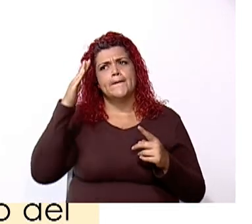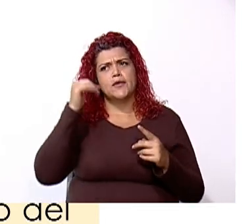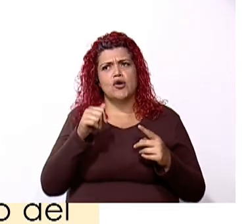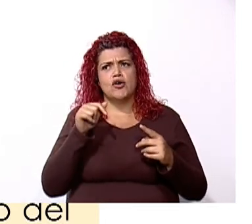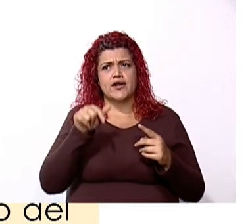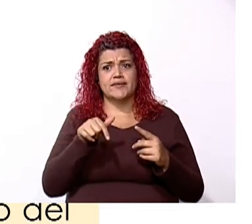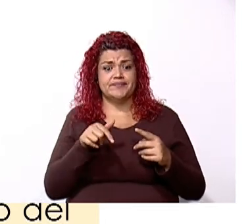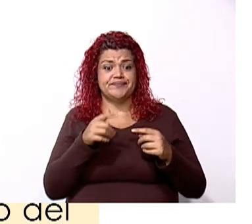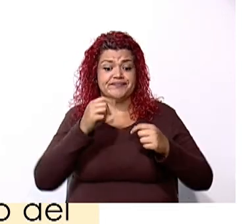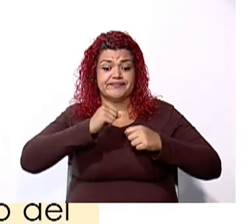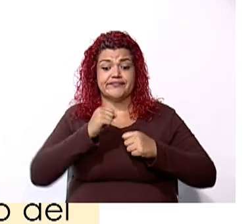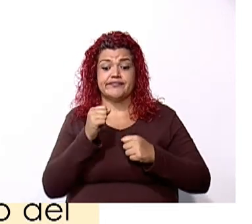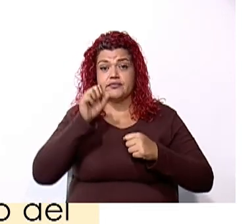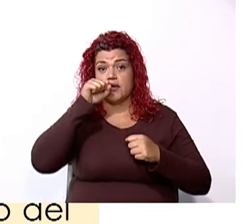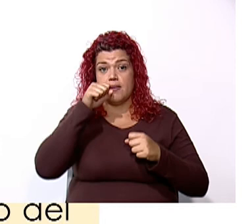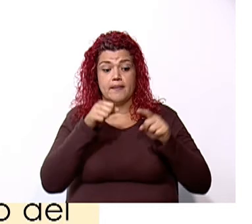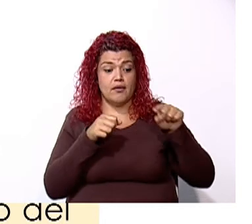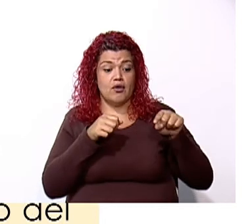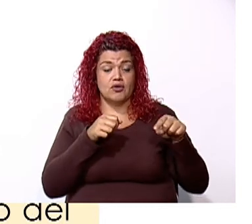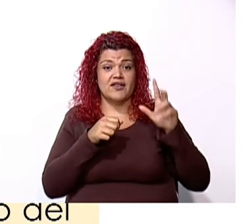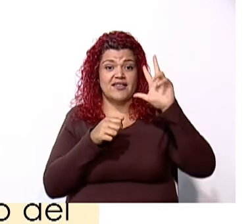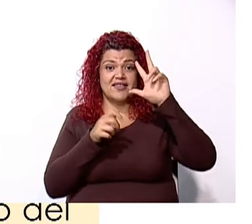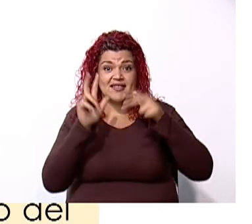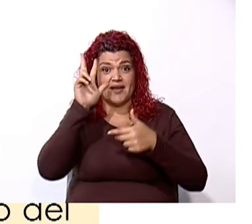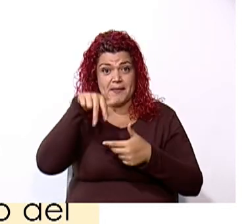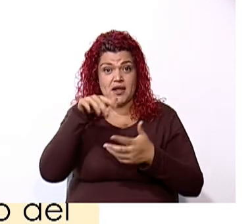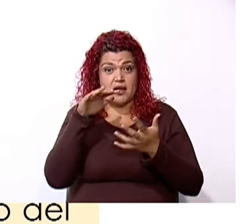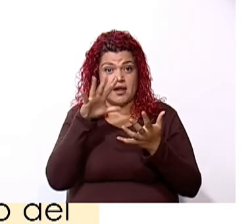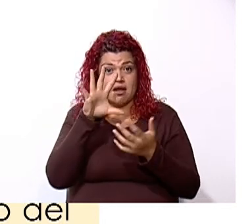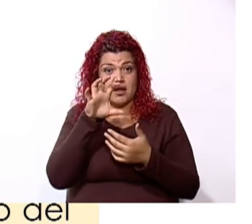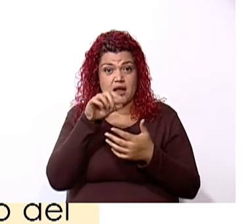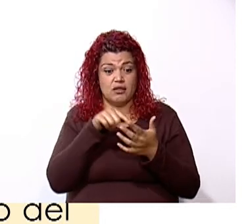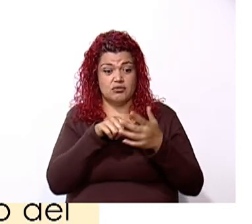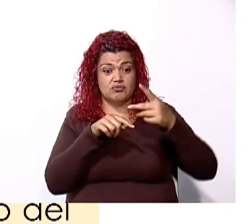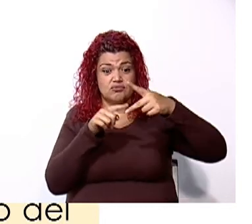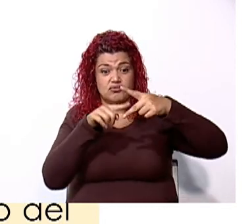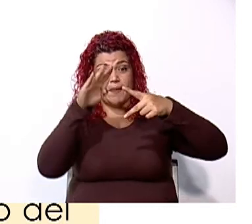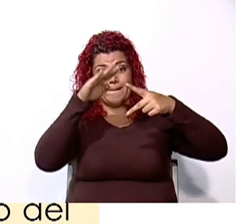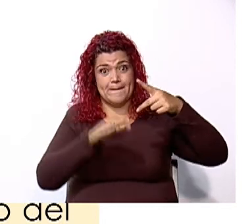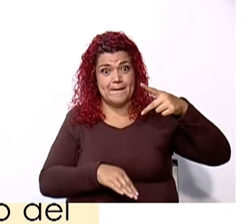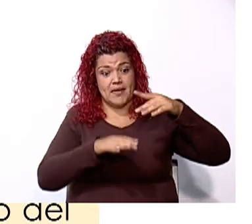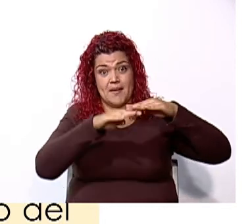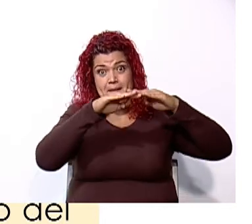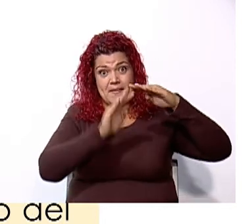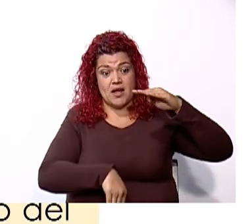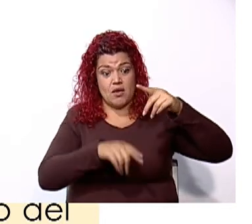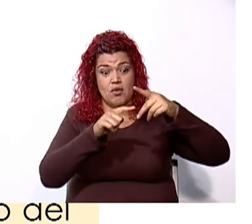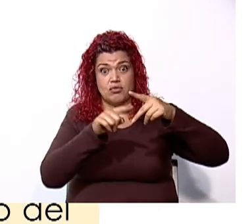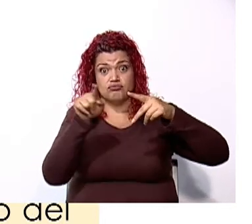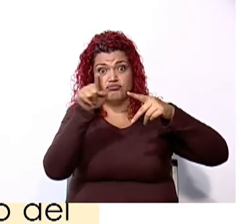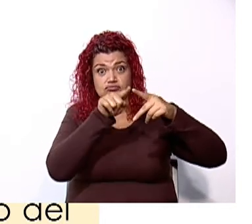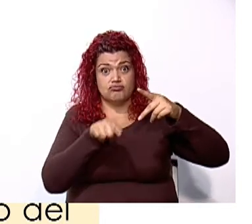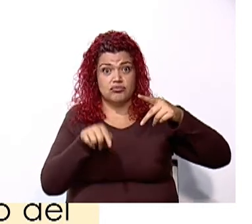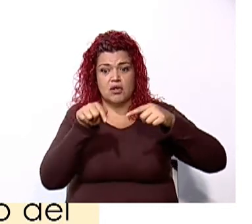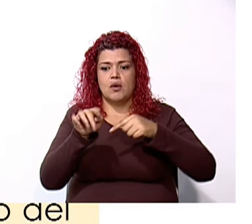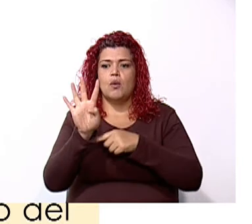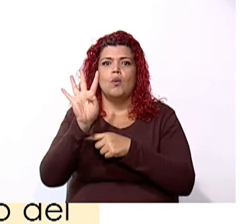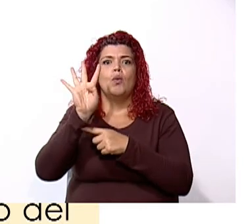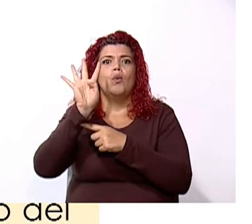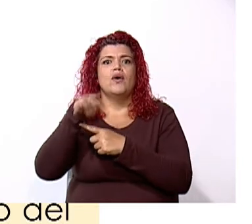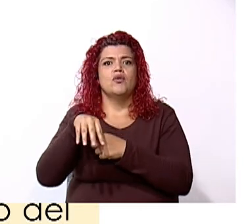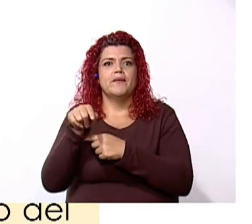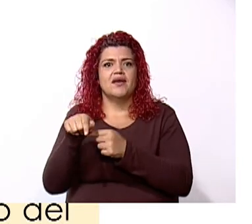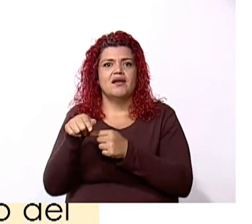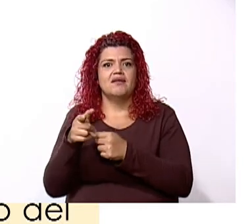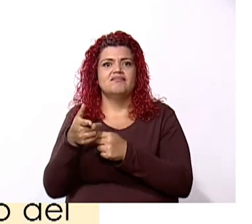precio del muslito de pollo, que es 3.500, es menor que 4.000, que es el precio